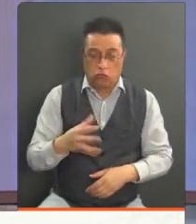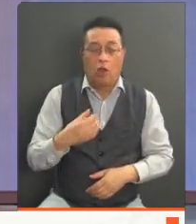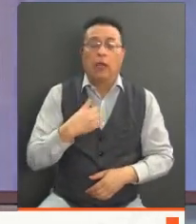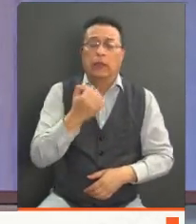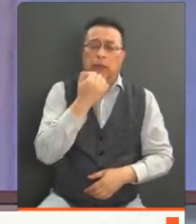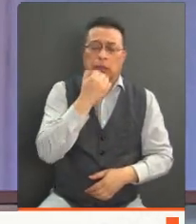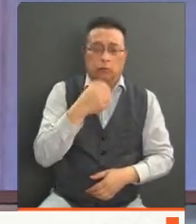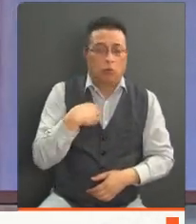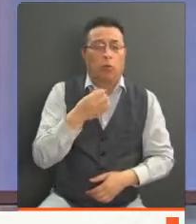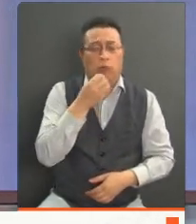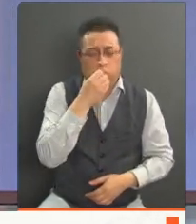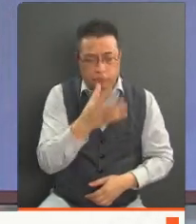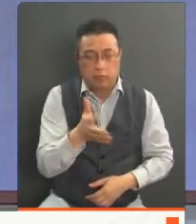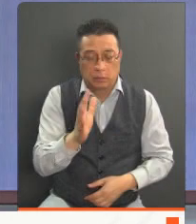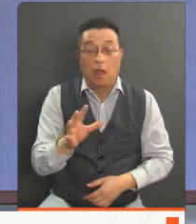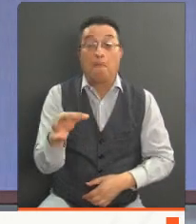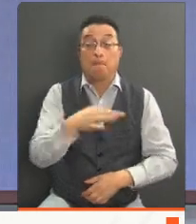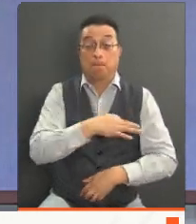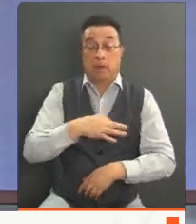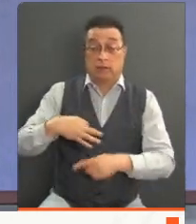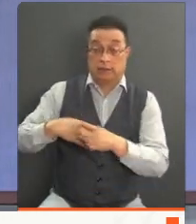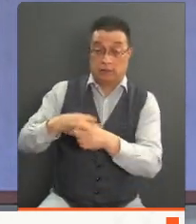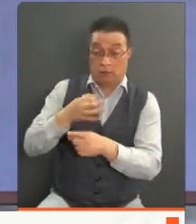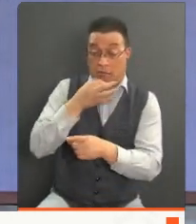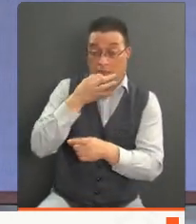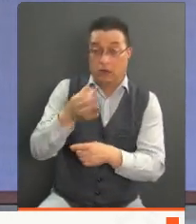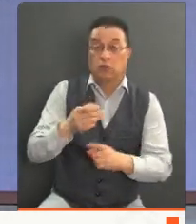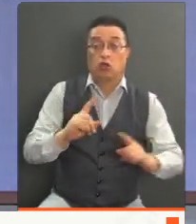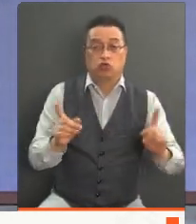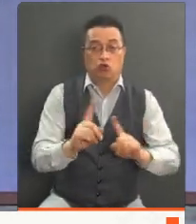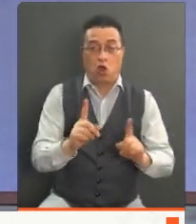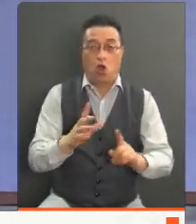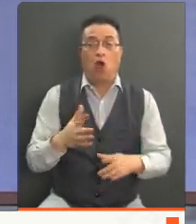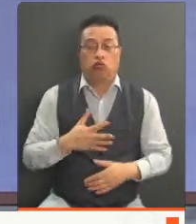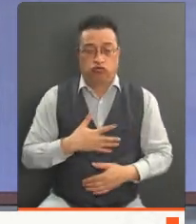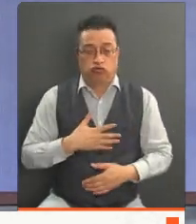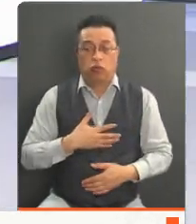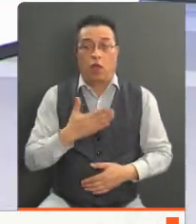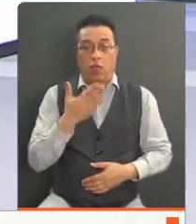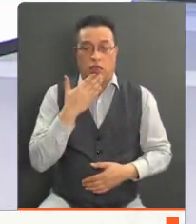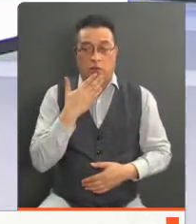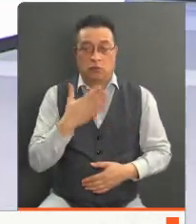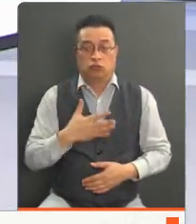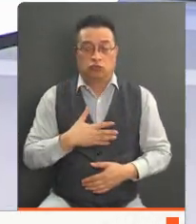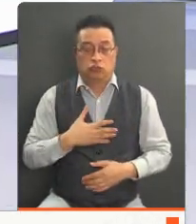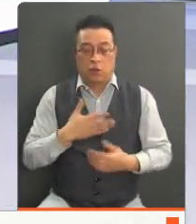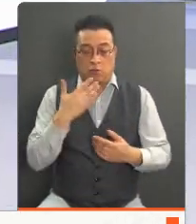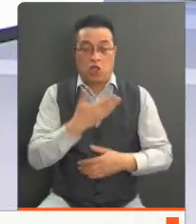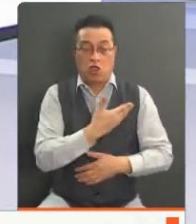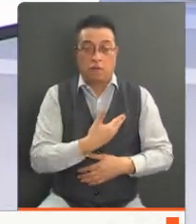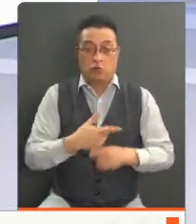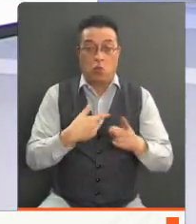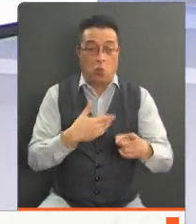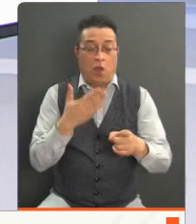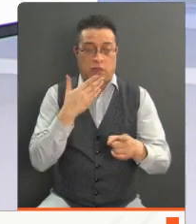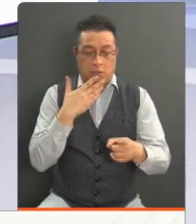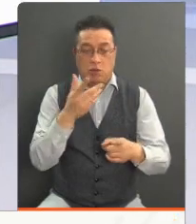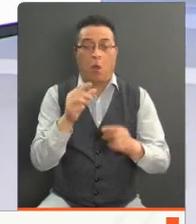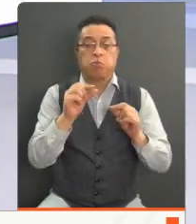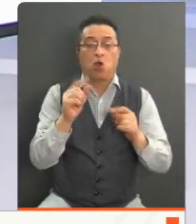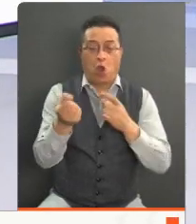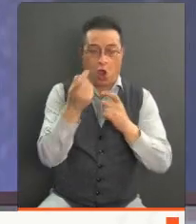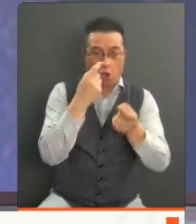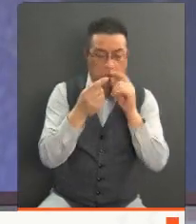ahora cuando la ministra dice no nosotros también veíamos refiriéndose al gobierno anterior ustedes también hicieron poco de exámenes